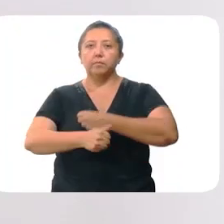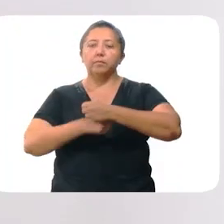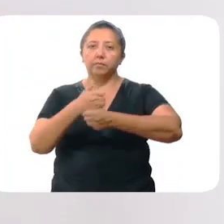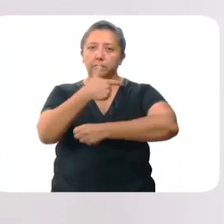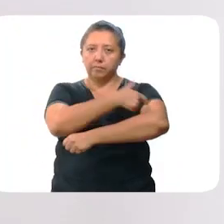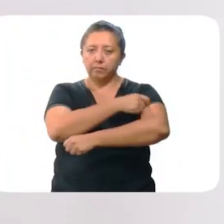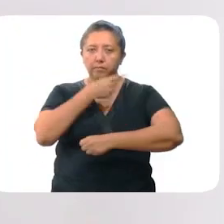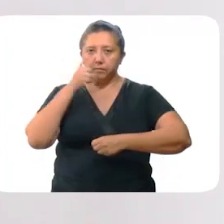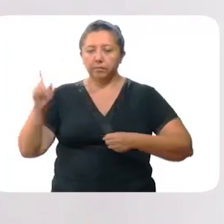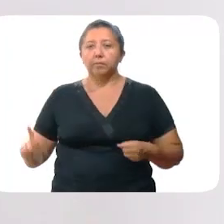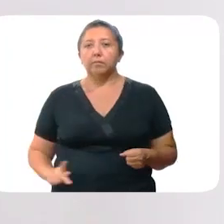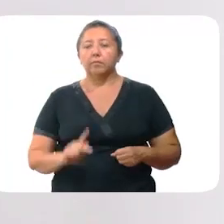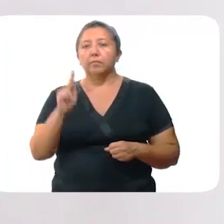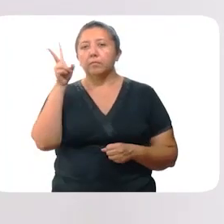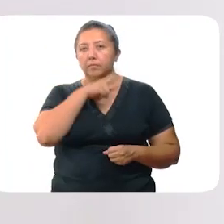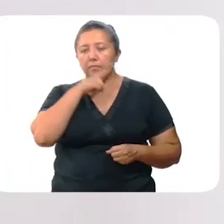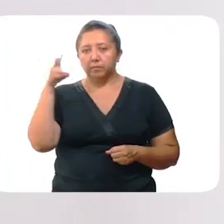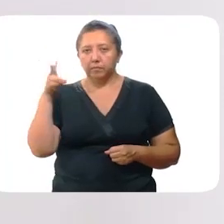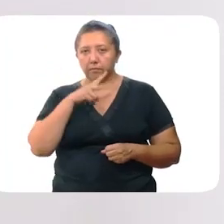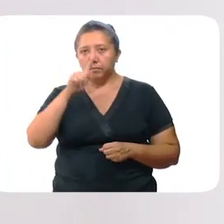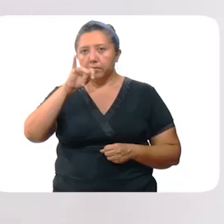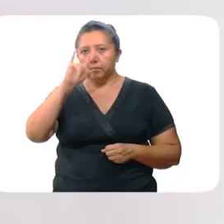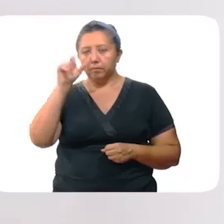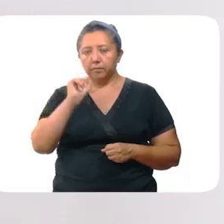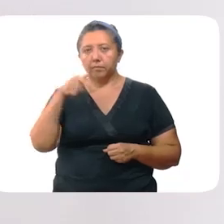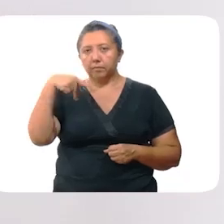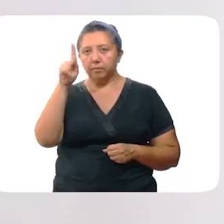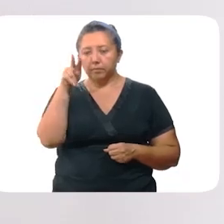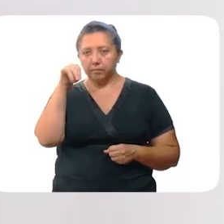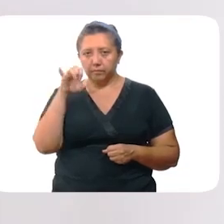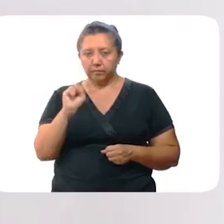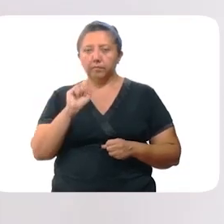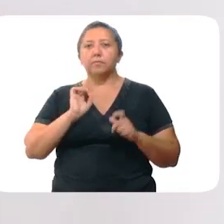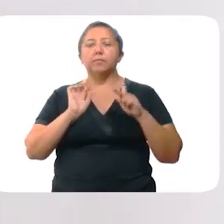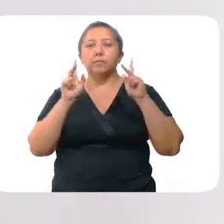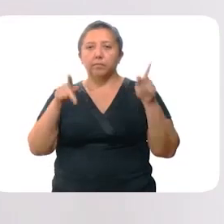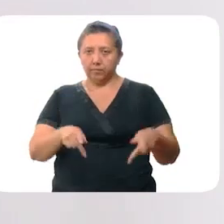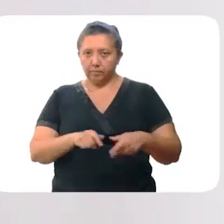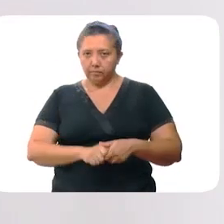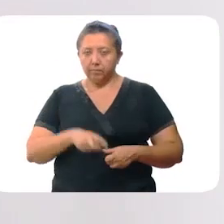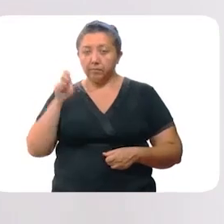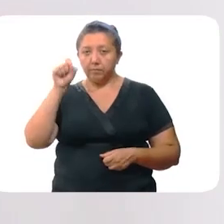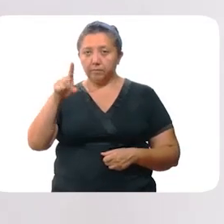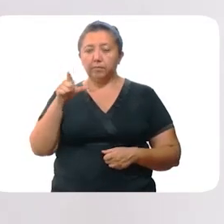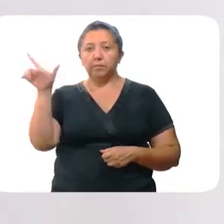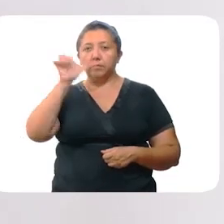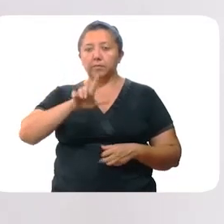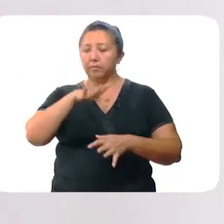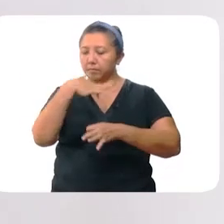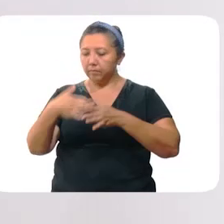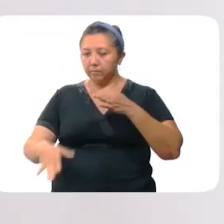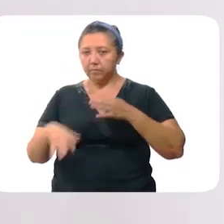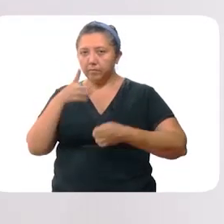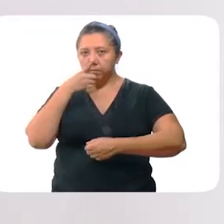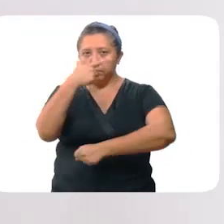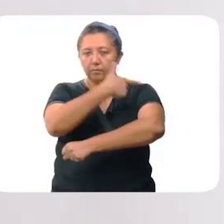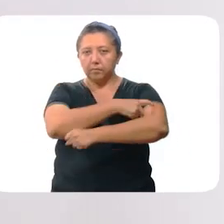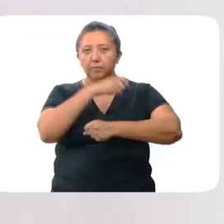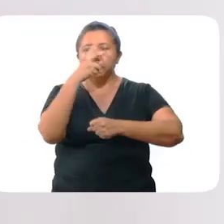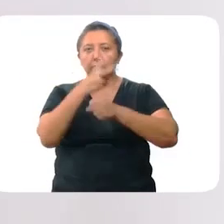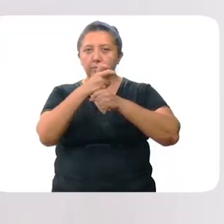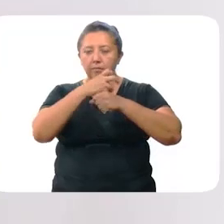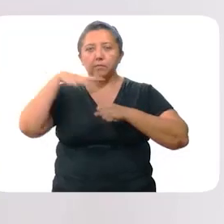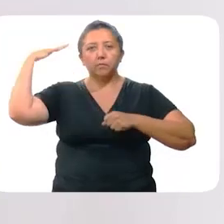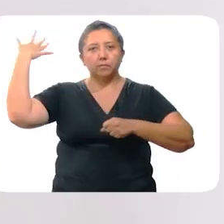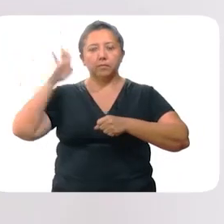59 años de edad en los municipios de Valladolid, Tizimín, Canacín y Progreso. Ese mismo lunes concluyó la aplicación de la segunda dosis